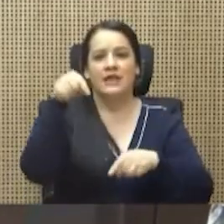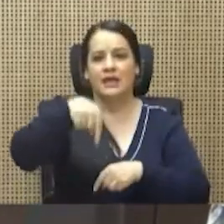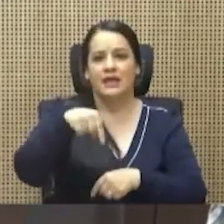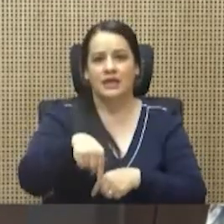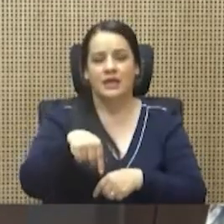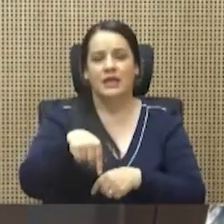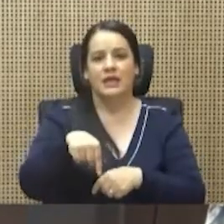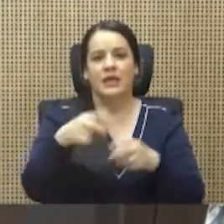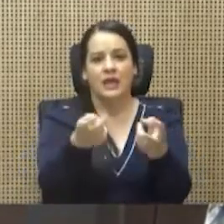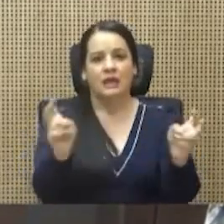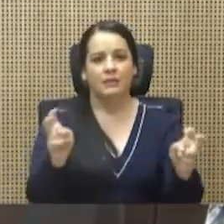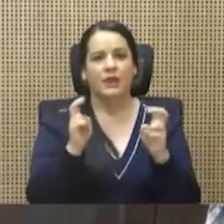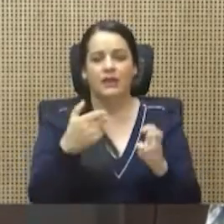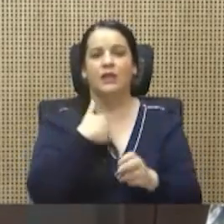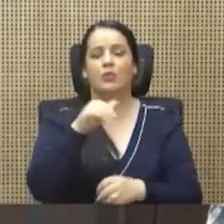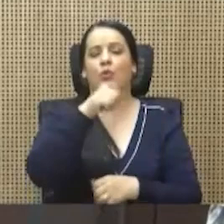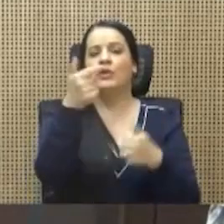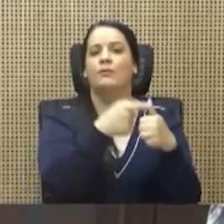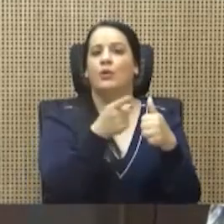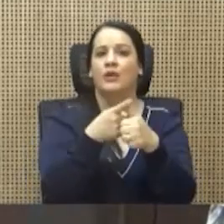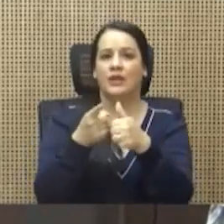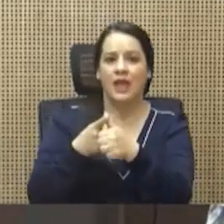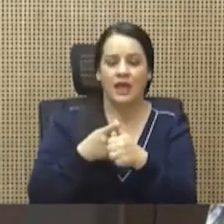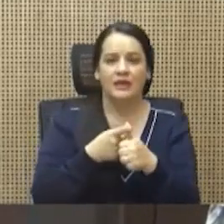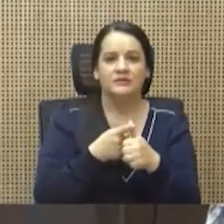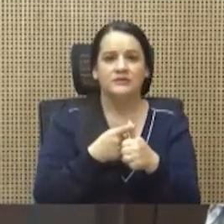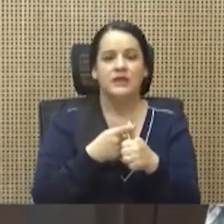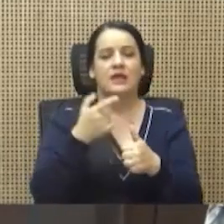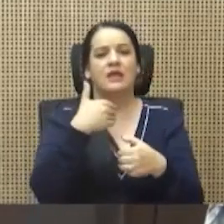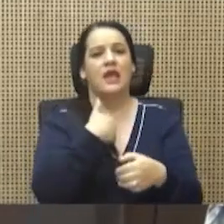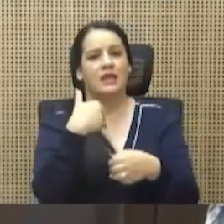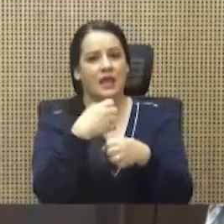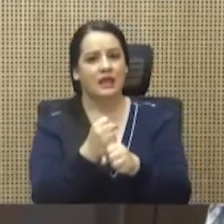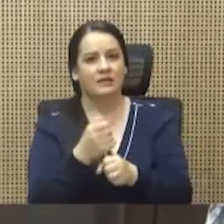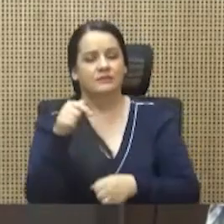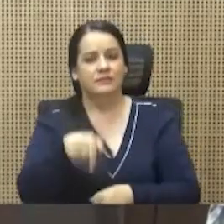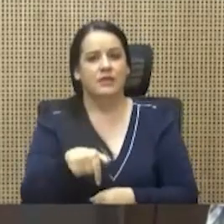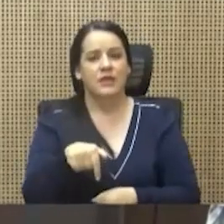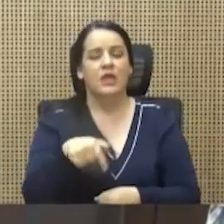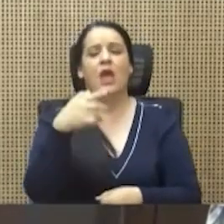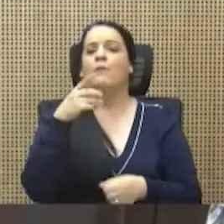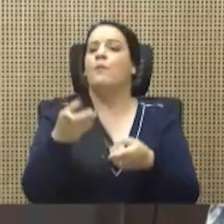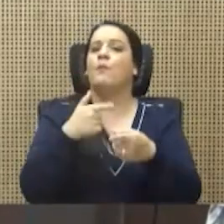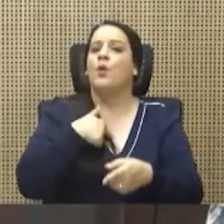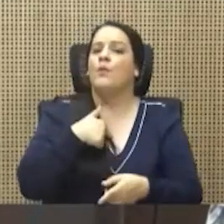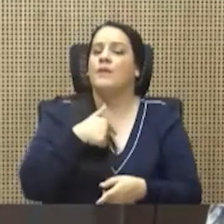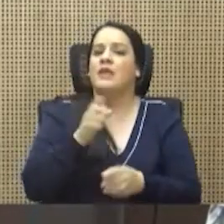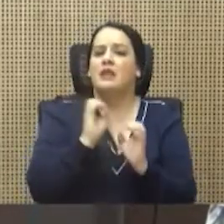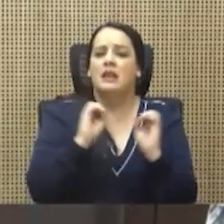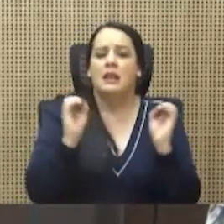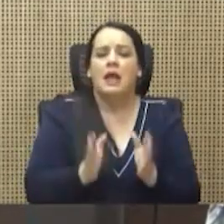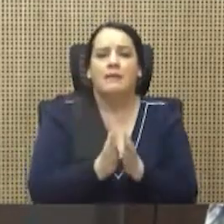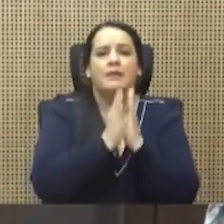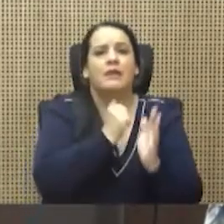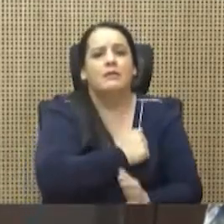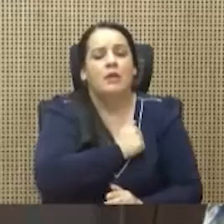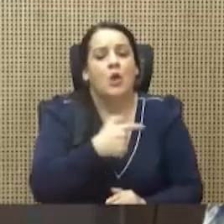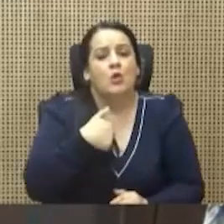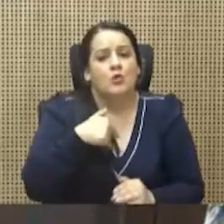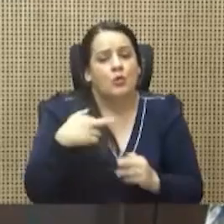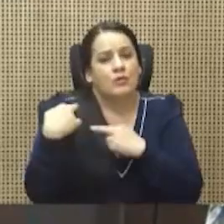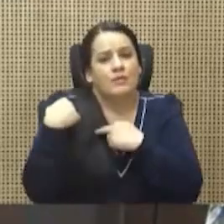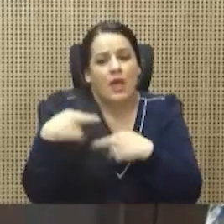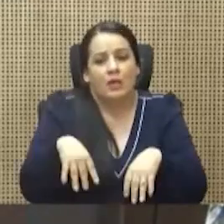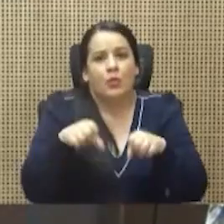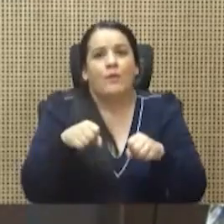que hay acá. Entonces, por mí nadie va a pedir perdón. Porque yo esta responsabilidad me la he tomado de la mejor manera y ahí está la comisión